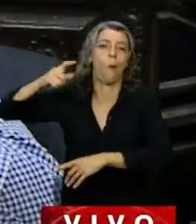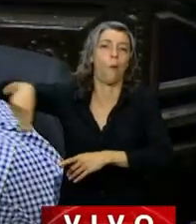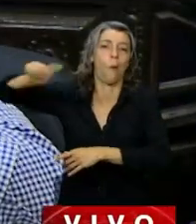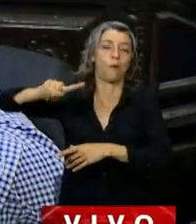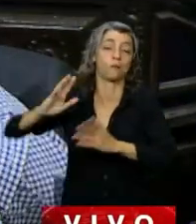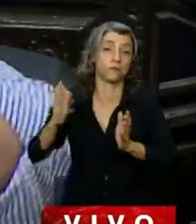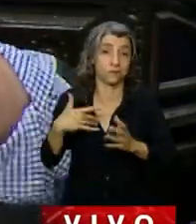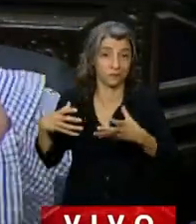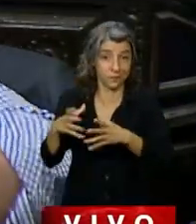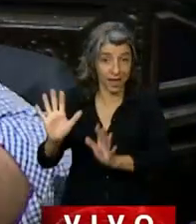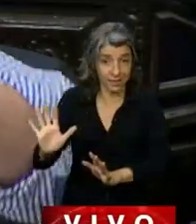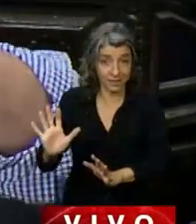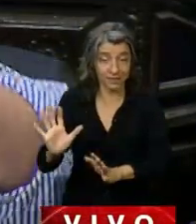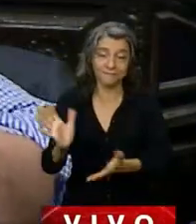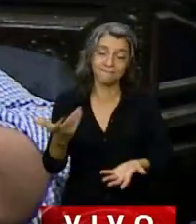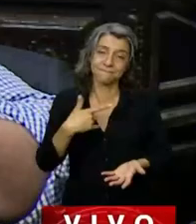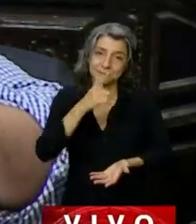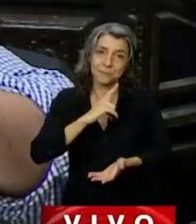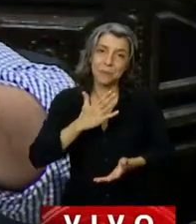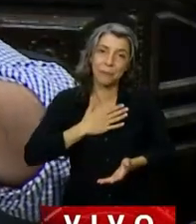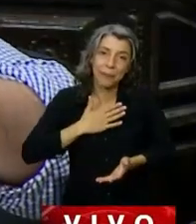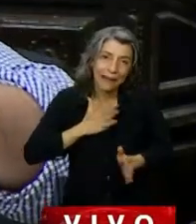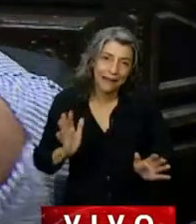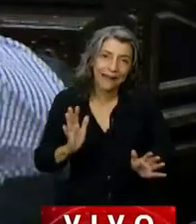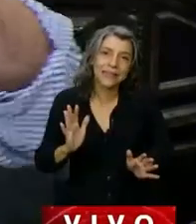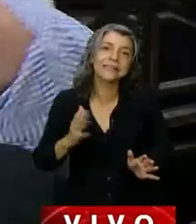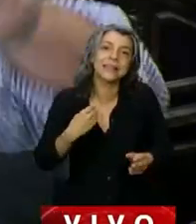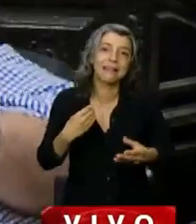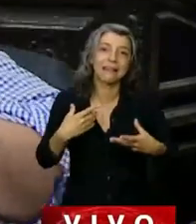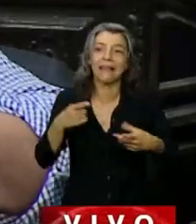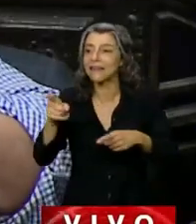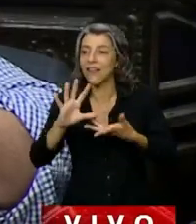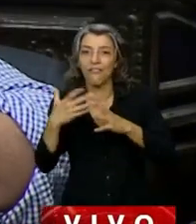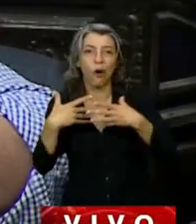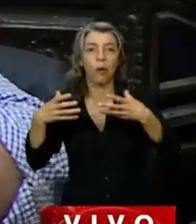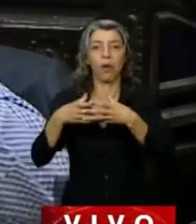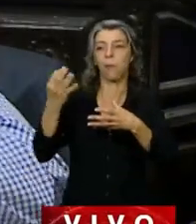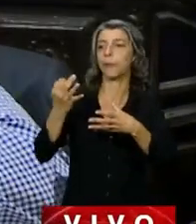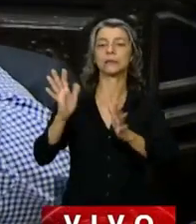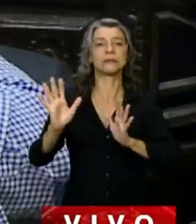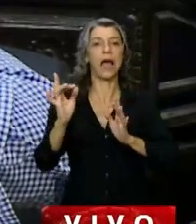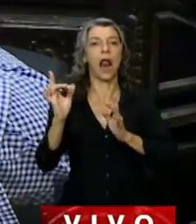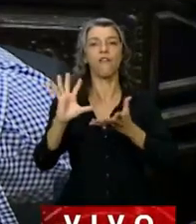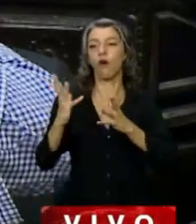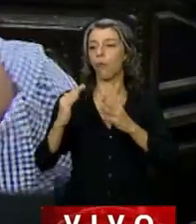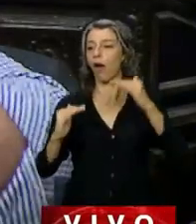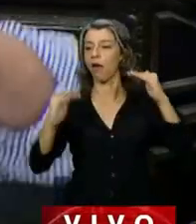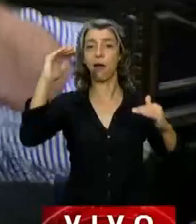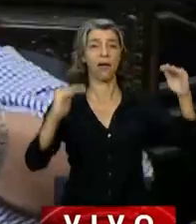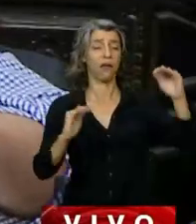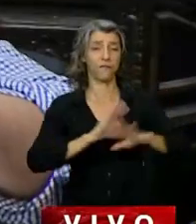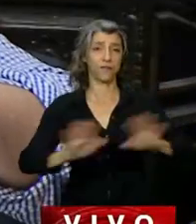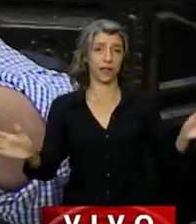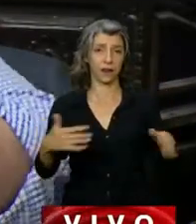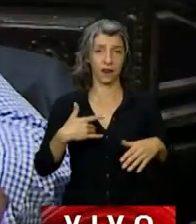yo creo que hay que terminar con los privilegios, no del sistema judicial, de todos. Y